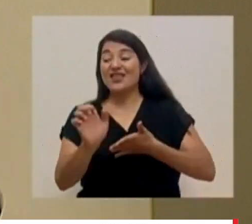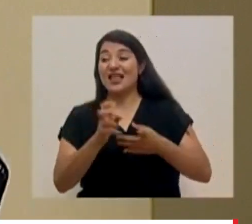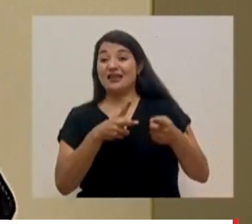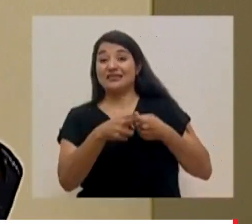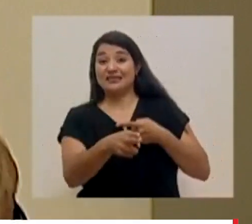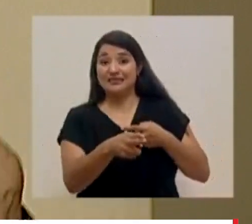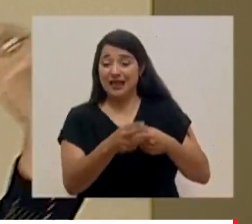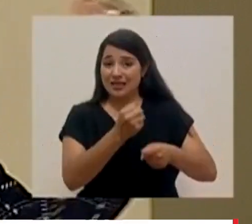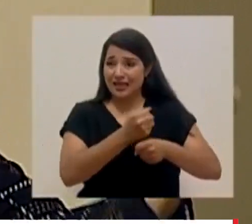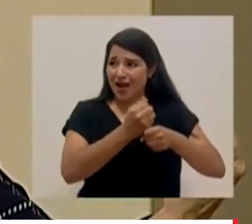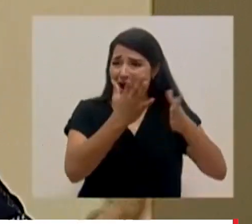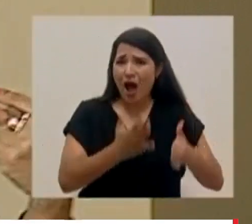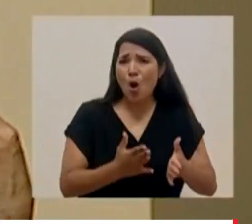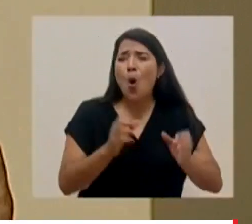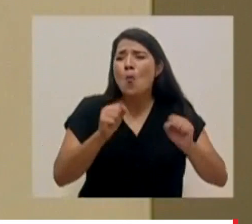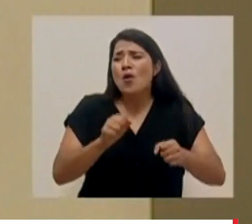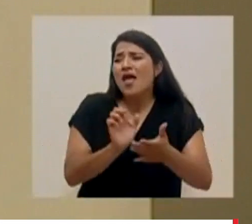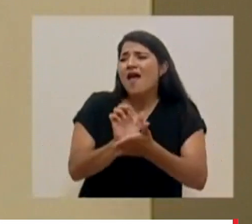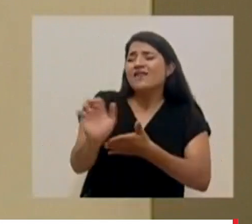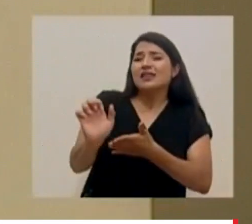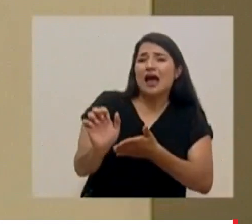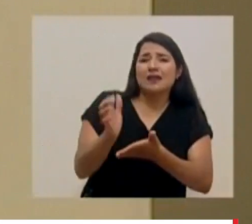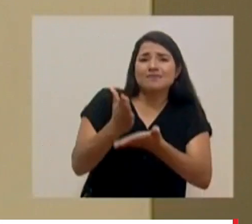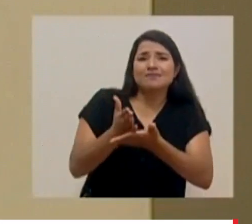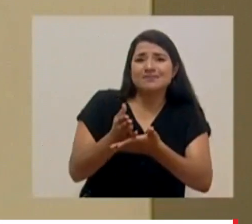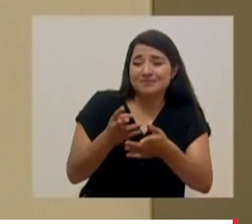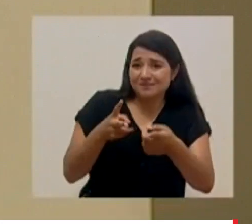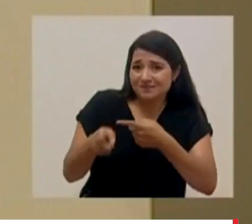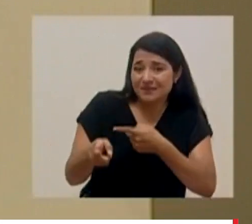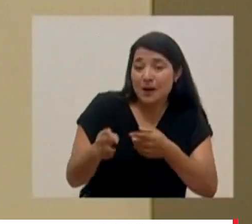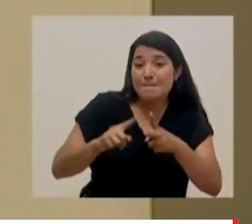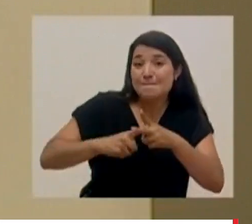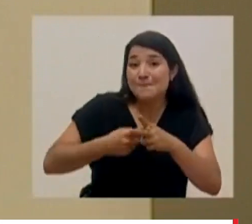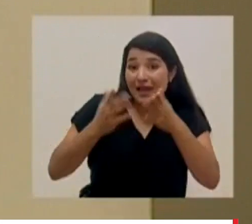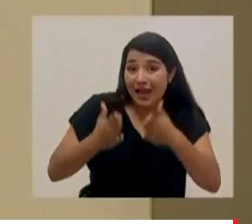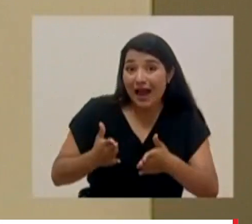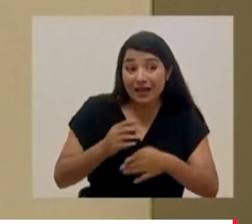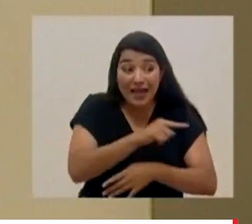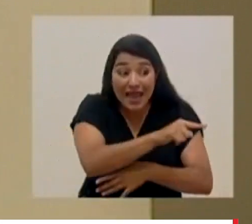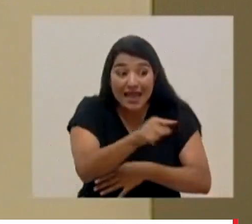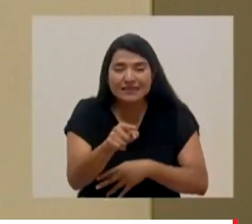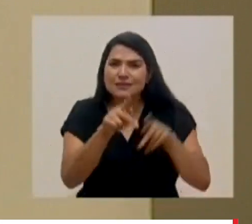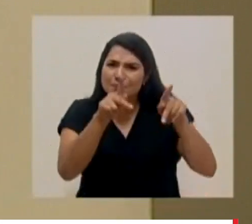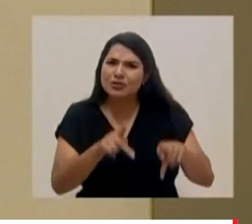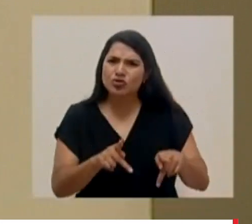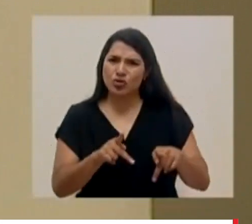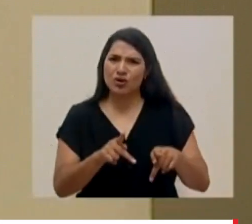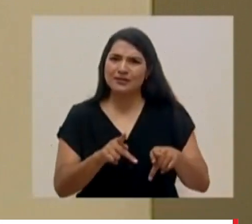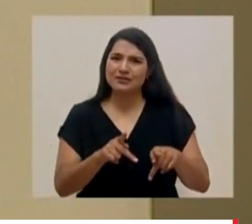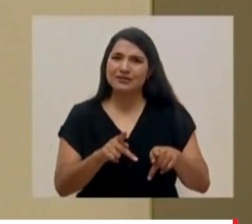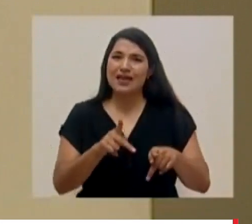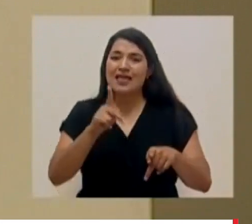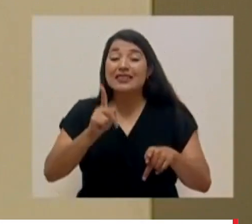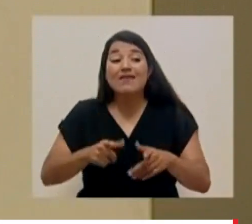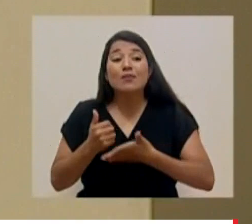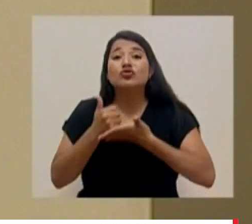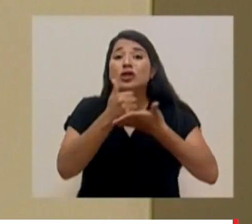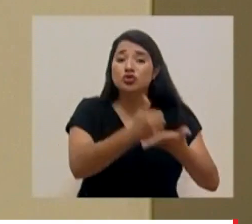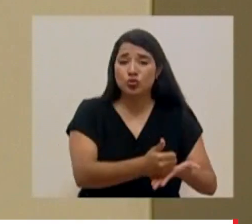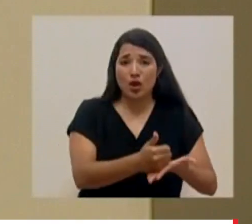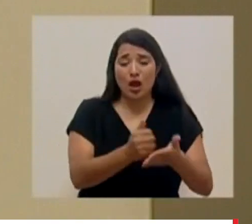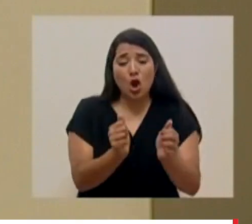camarera, pude no despedir al mecánico, todas esas personas merecen nuestra consideración